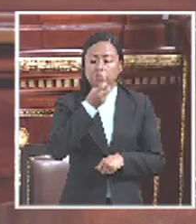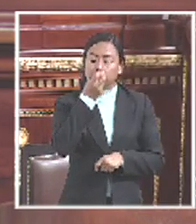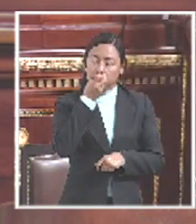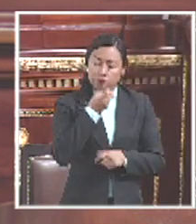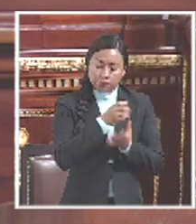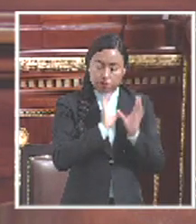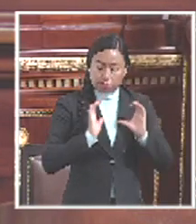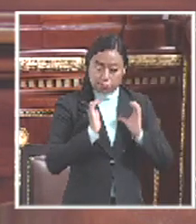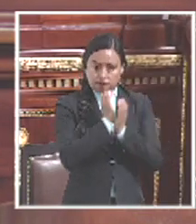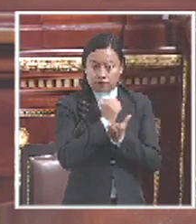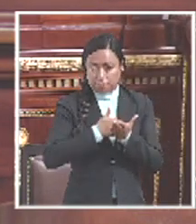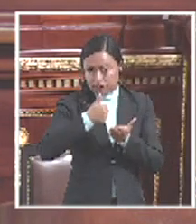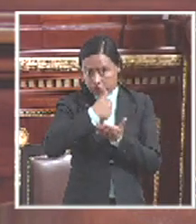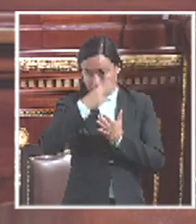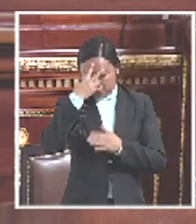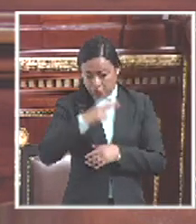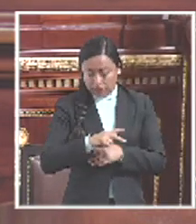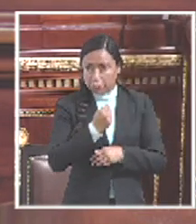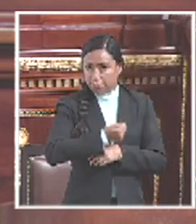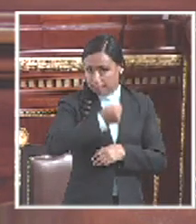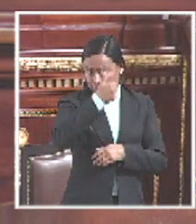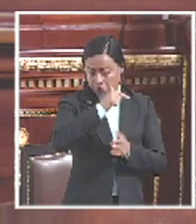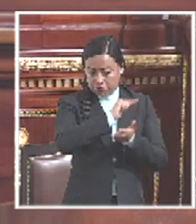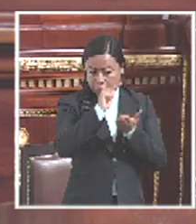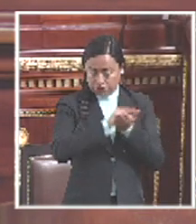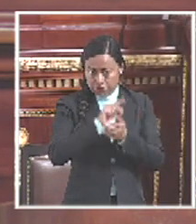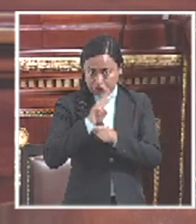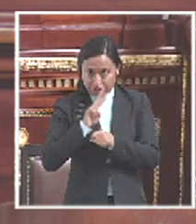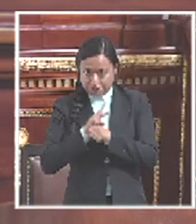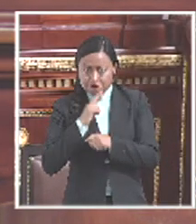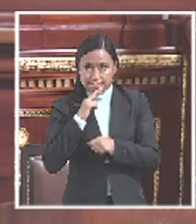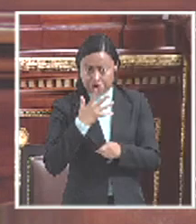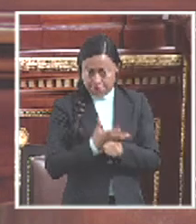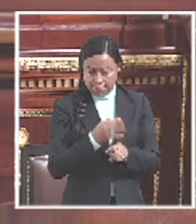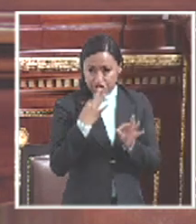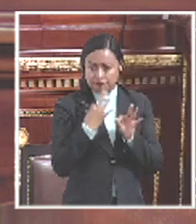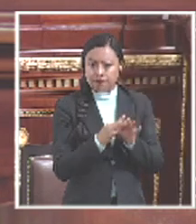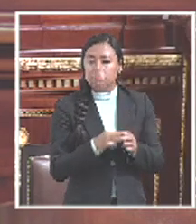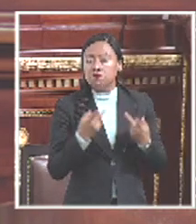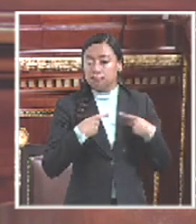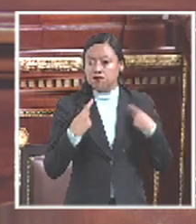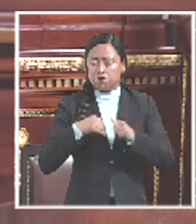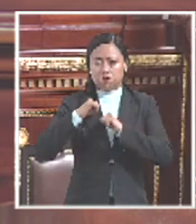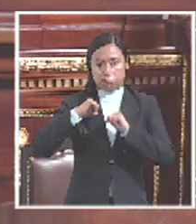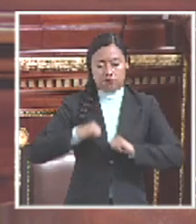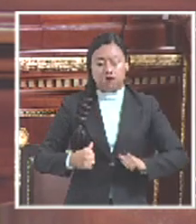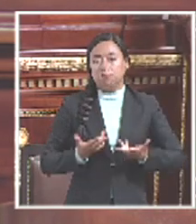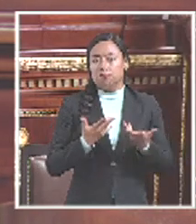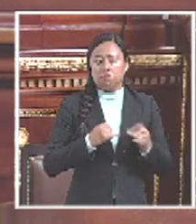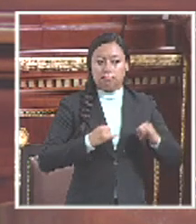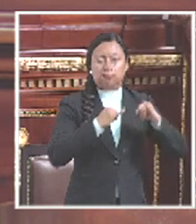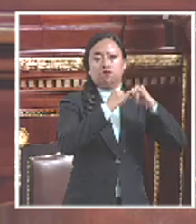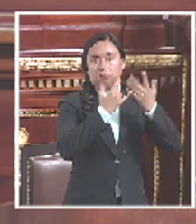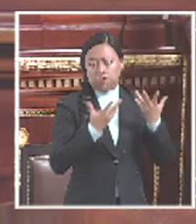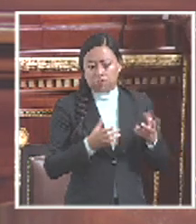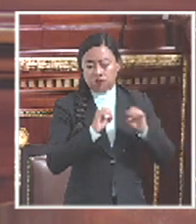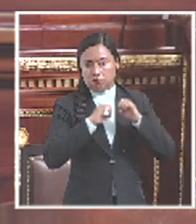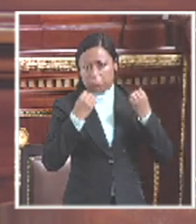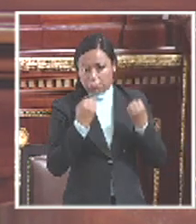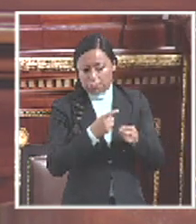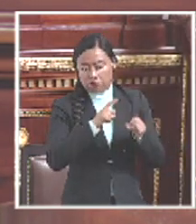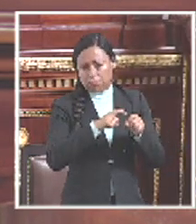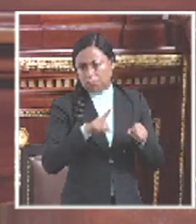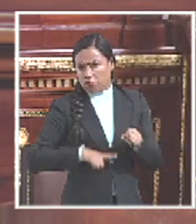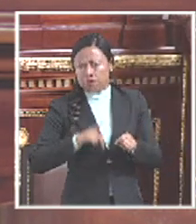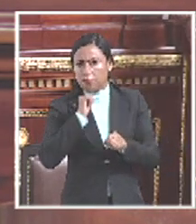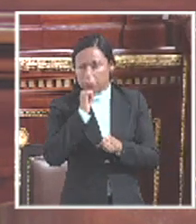Congreso de la Ciudad de México, primera legislatura, y a las personas titulares de dependencias, órganos desconcentrados,